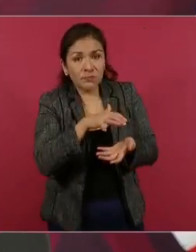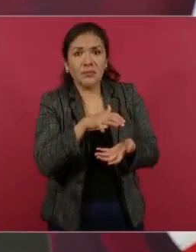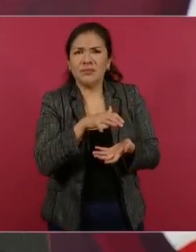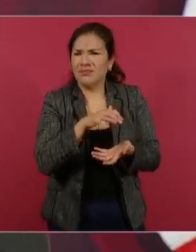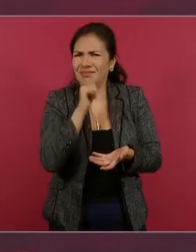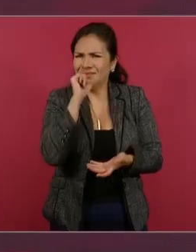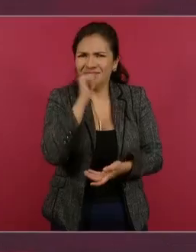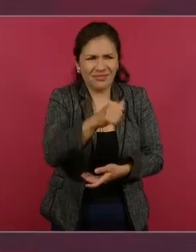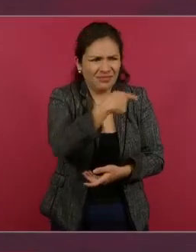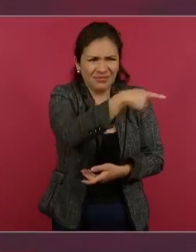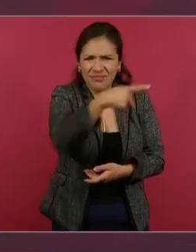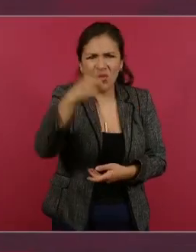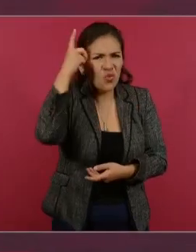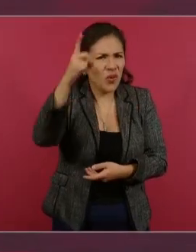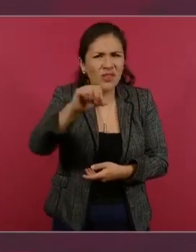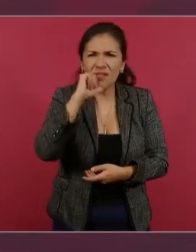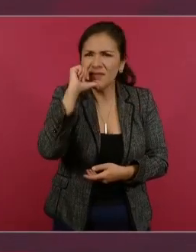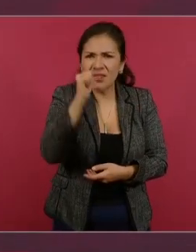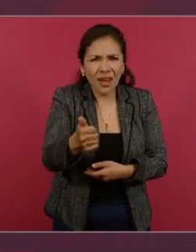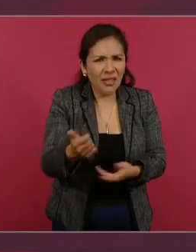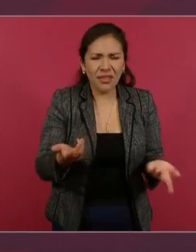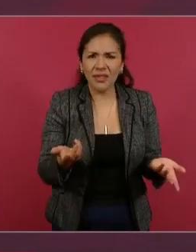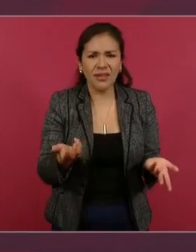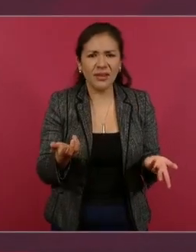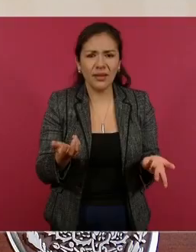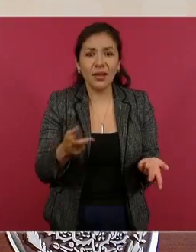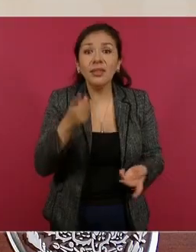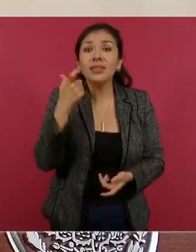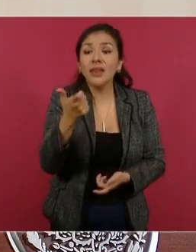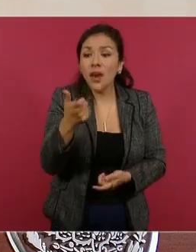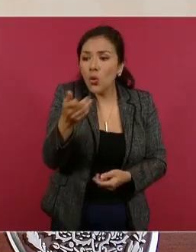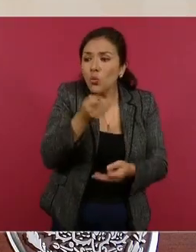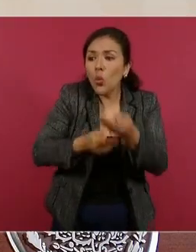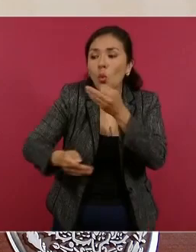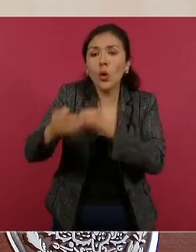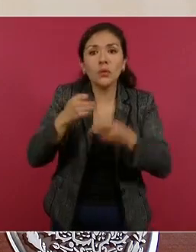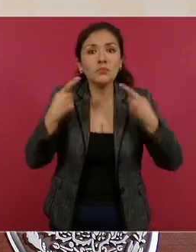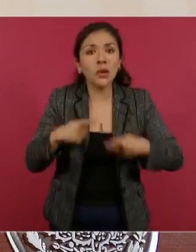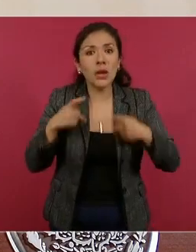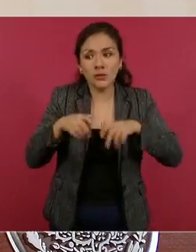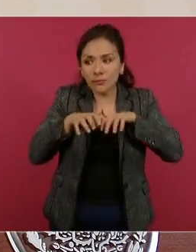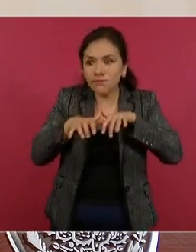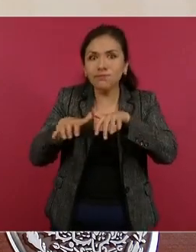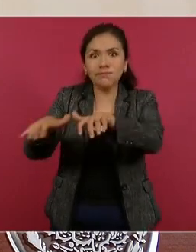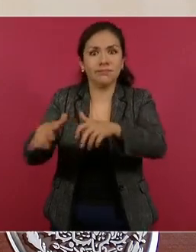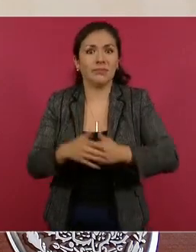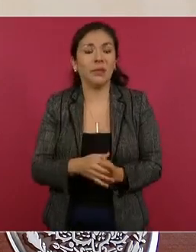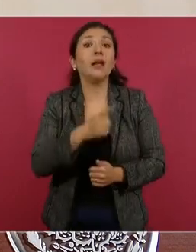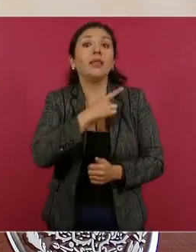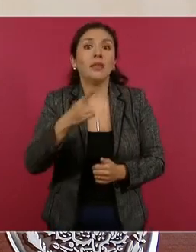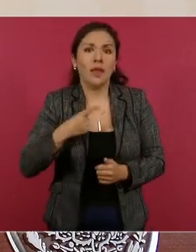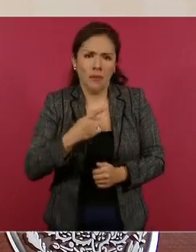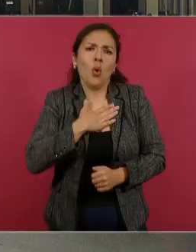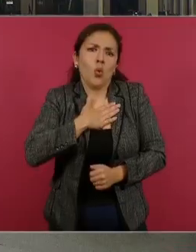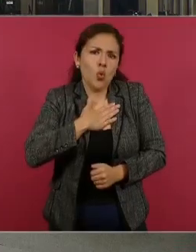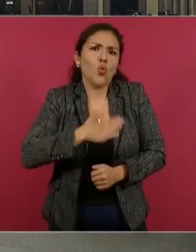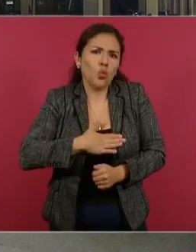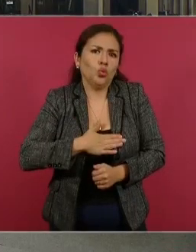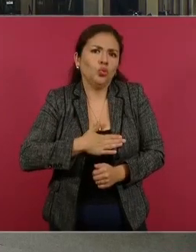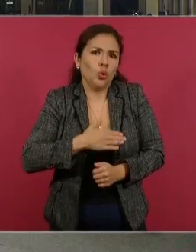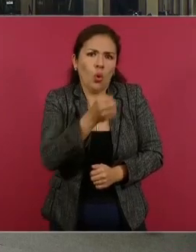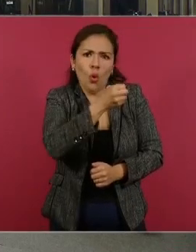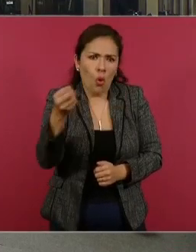dinero del poder judicial, es dinero de todos, y hay que distribuirlo